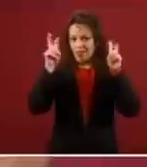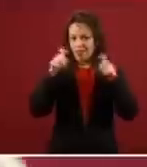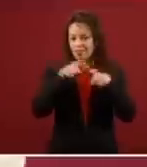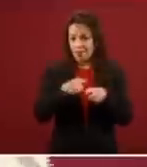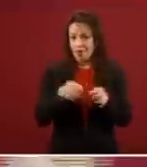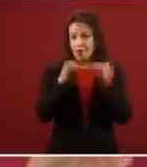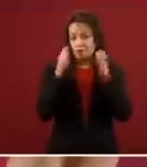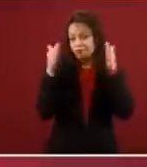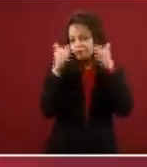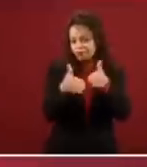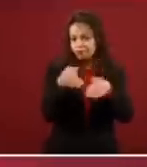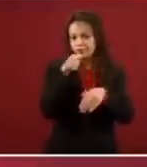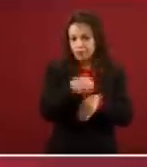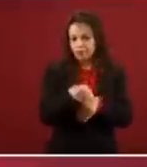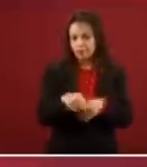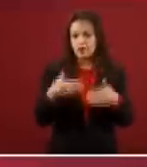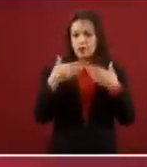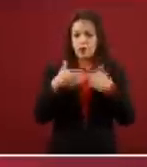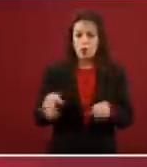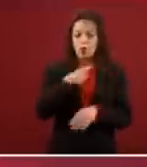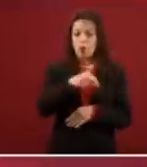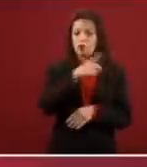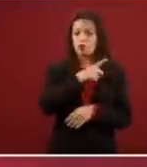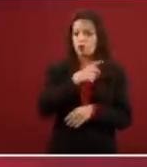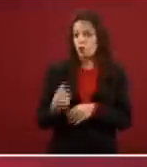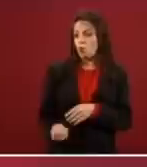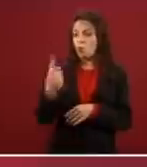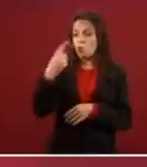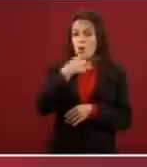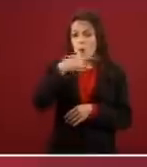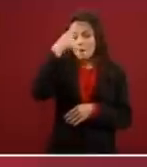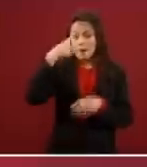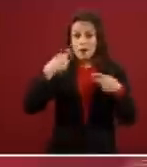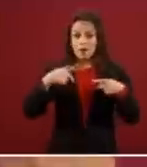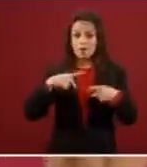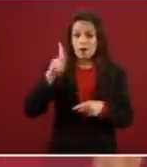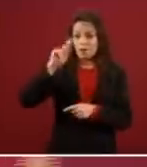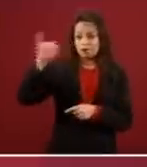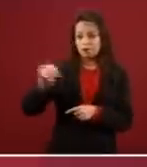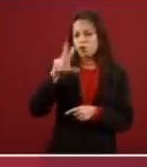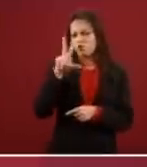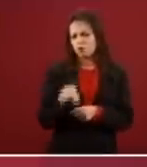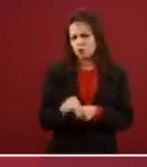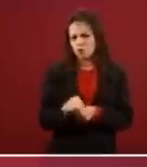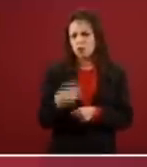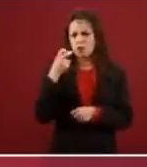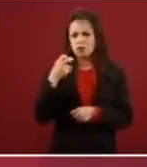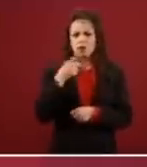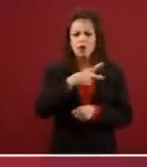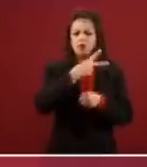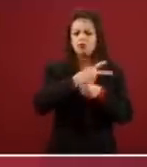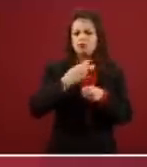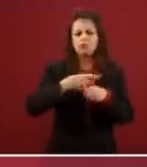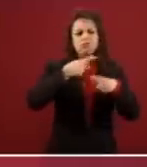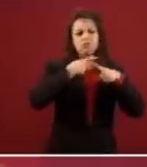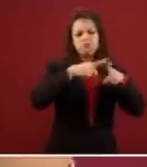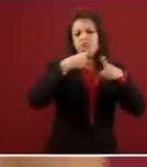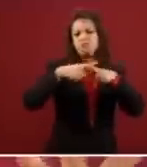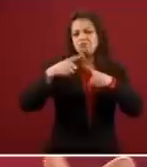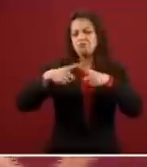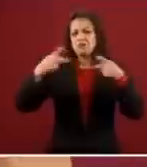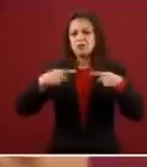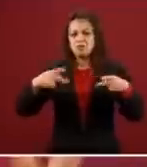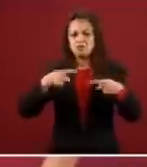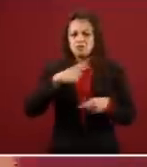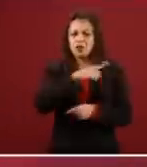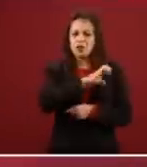no es exclusivamente para el personal del Poder Judicial. Por ello se ha venido invitando a especialistas, a laboralistas, a que